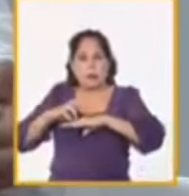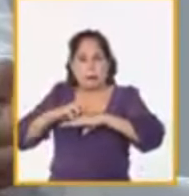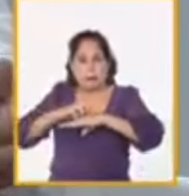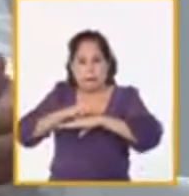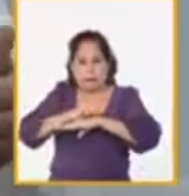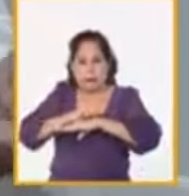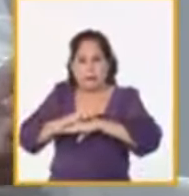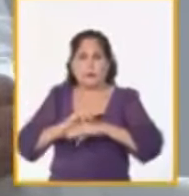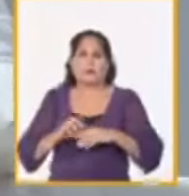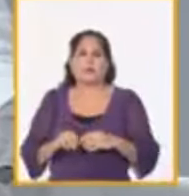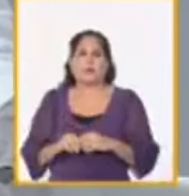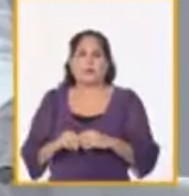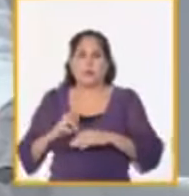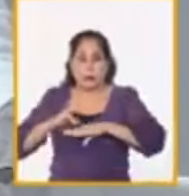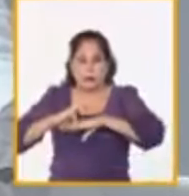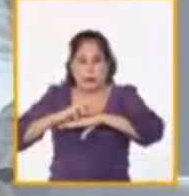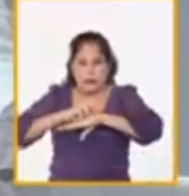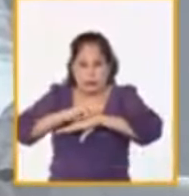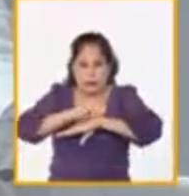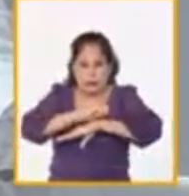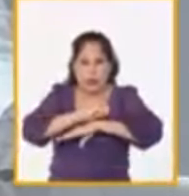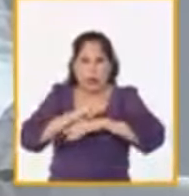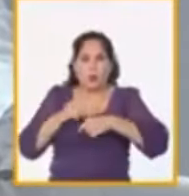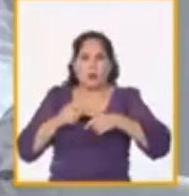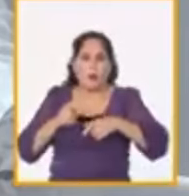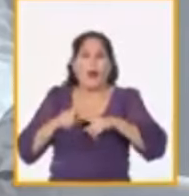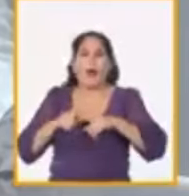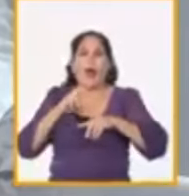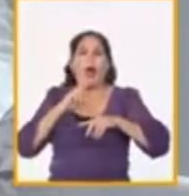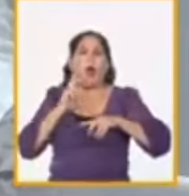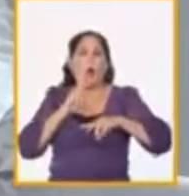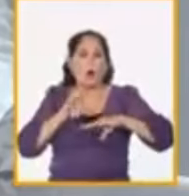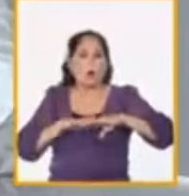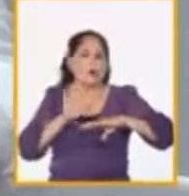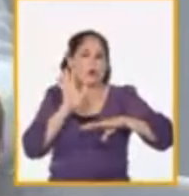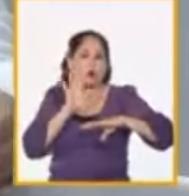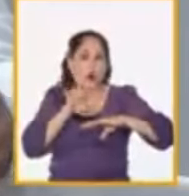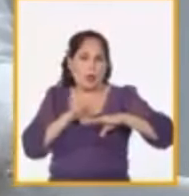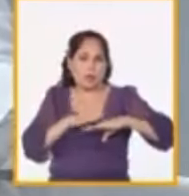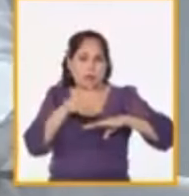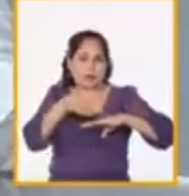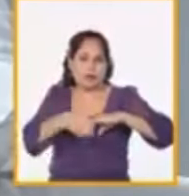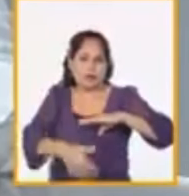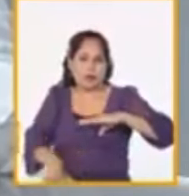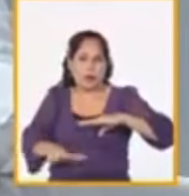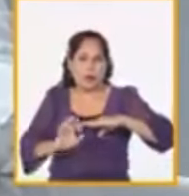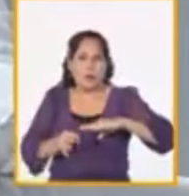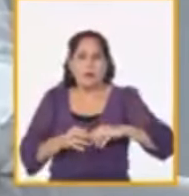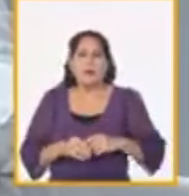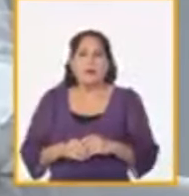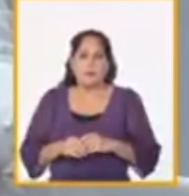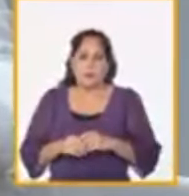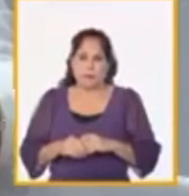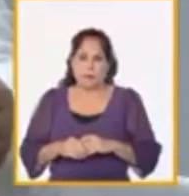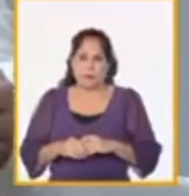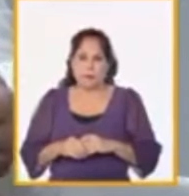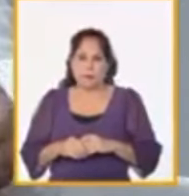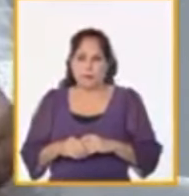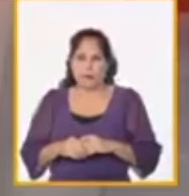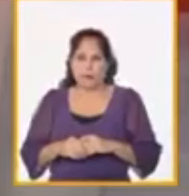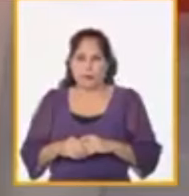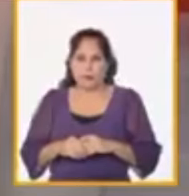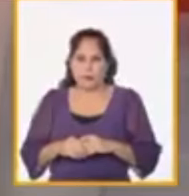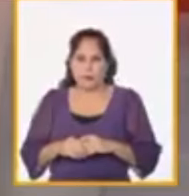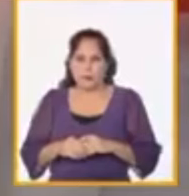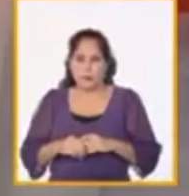y la corrugada se utiliza para el alcantarillado y para el drenaje. Las